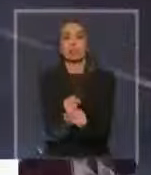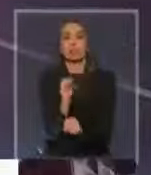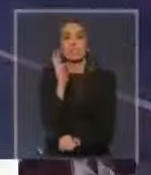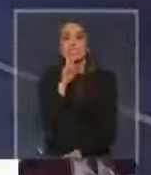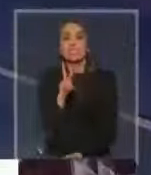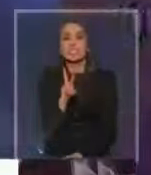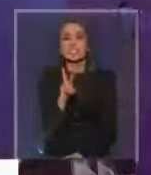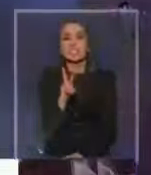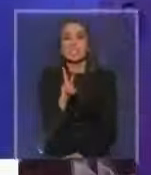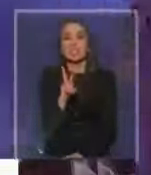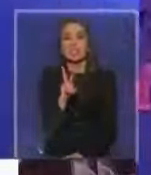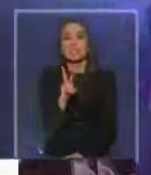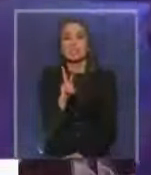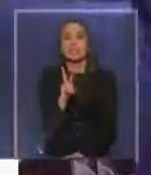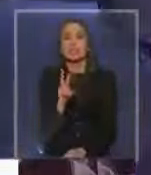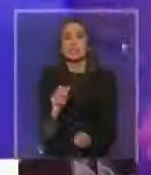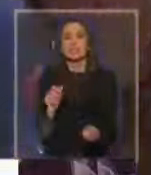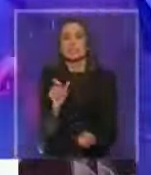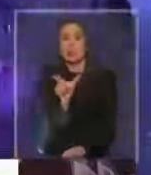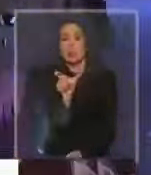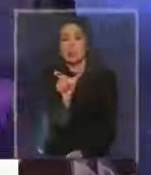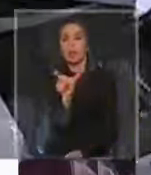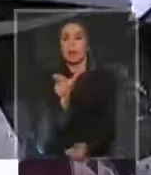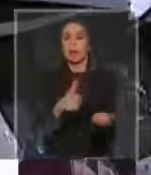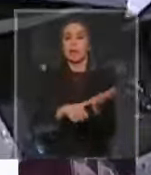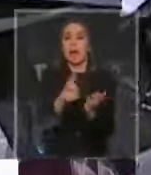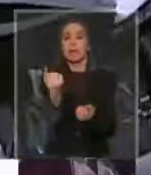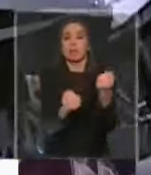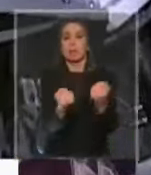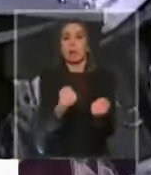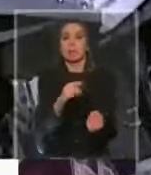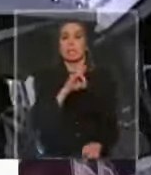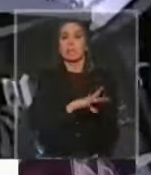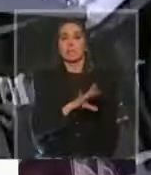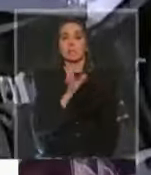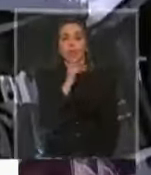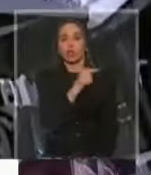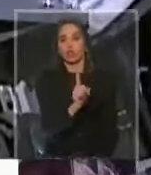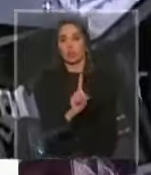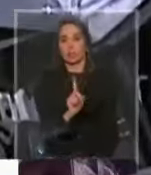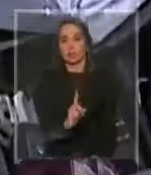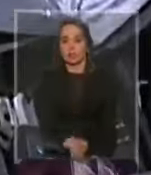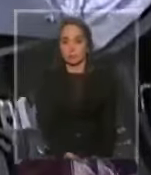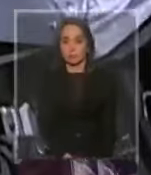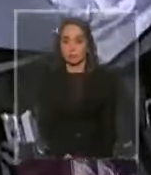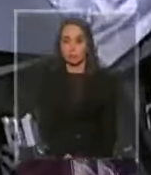con documentos que lo habilitaran para conducir en nuestro país.